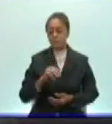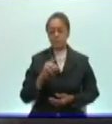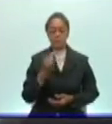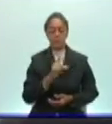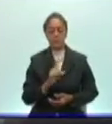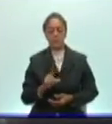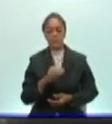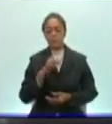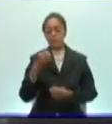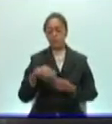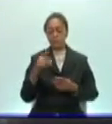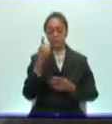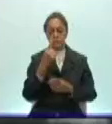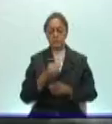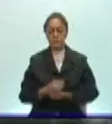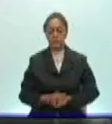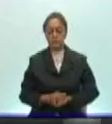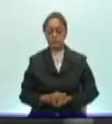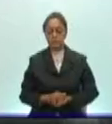cargo de primer ministro.